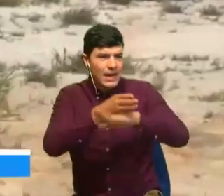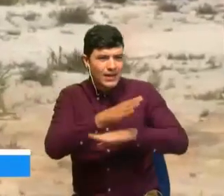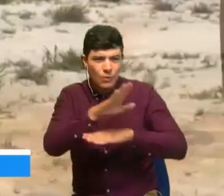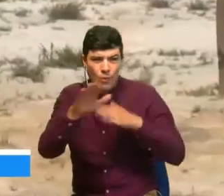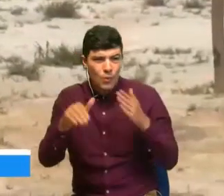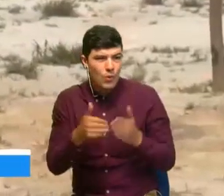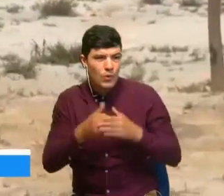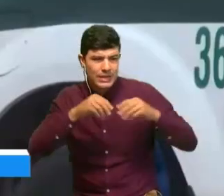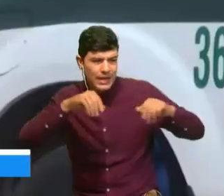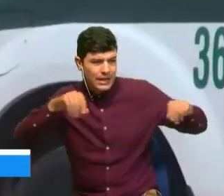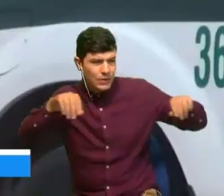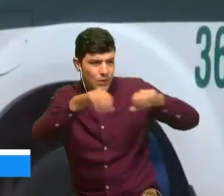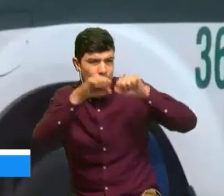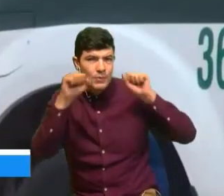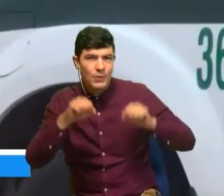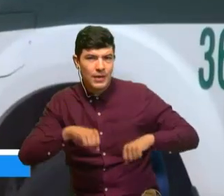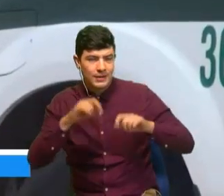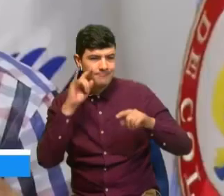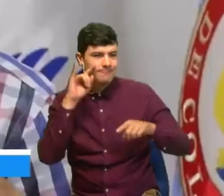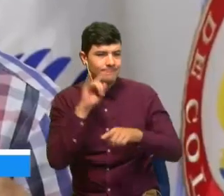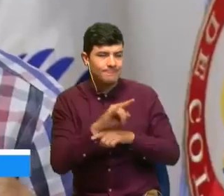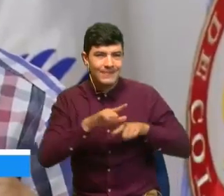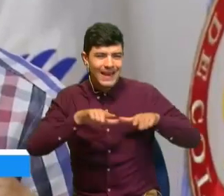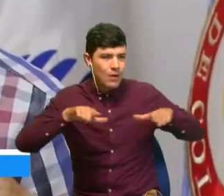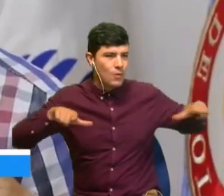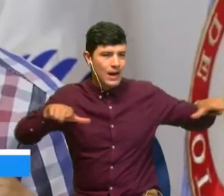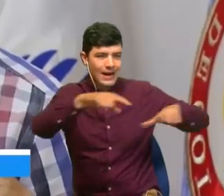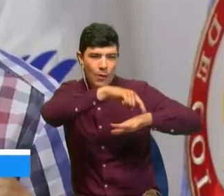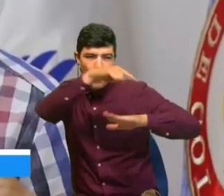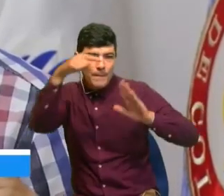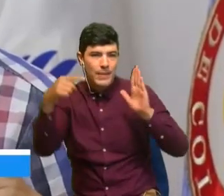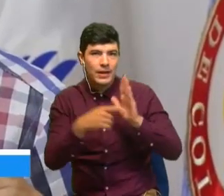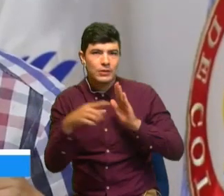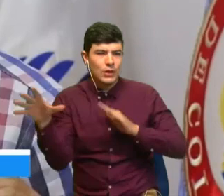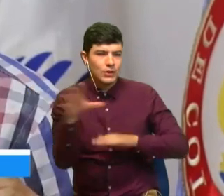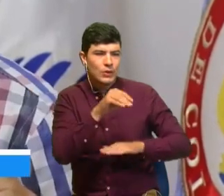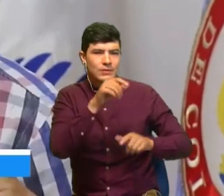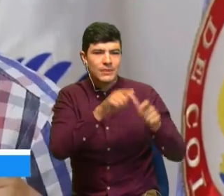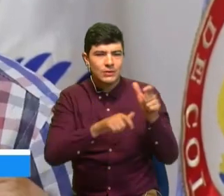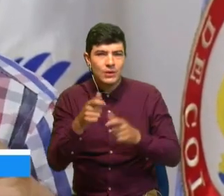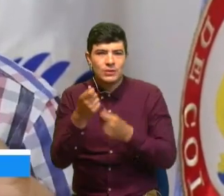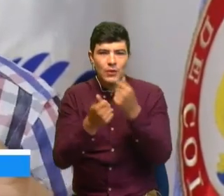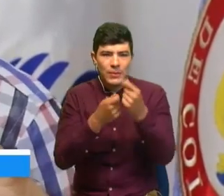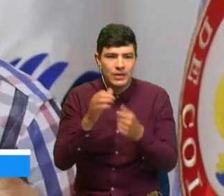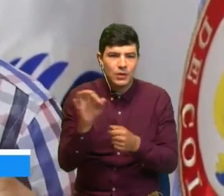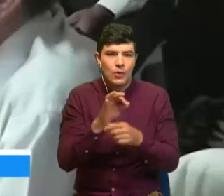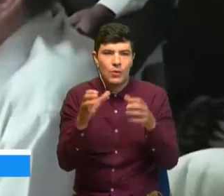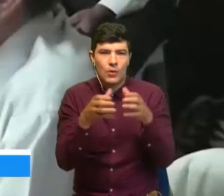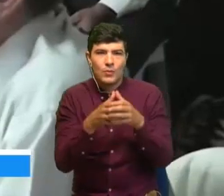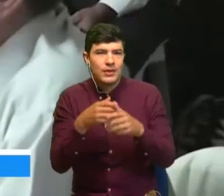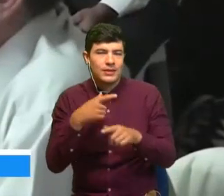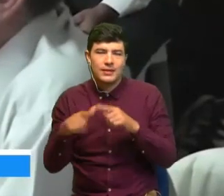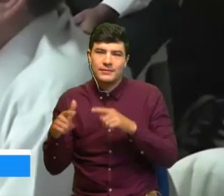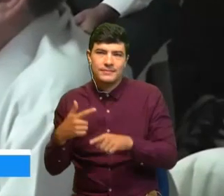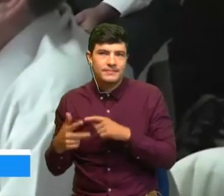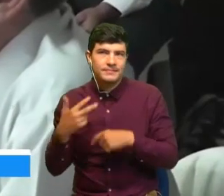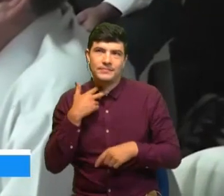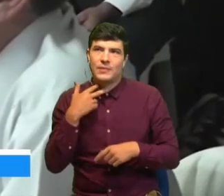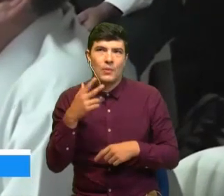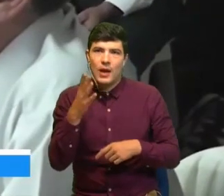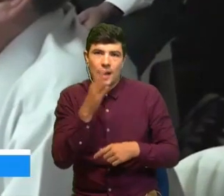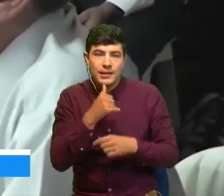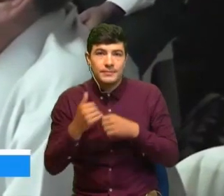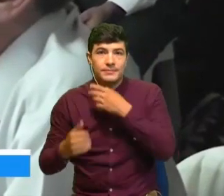y cubrir y brindar seguridad a los pobladores a los comerciantes a los gremios y demás en su visita a la